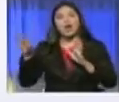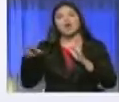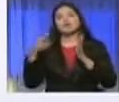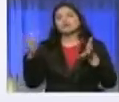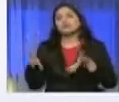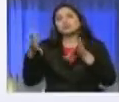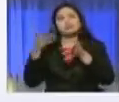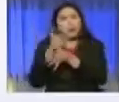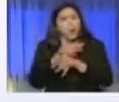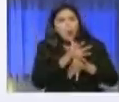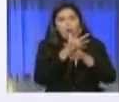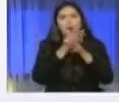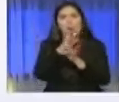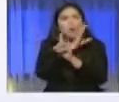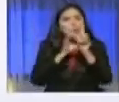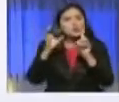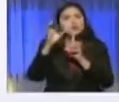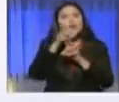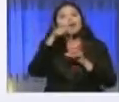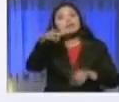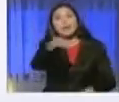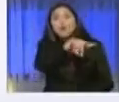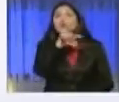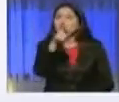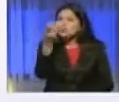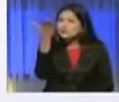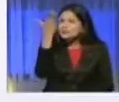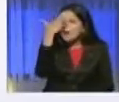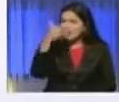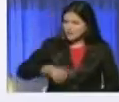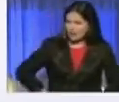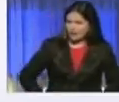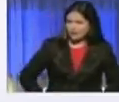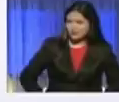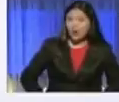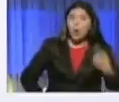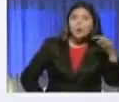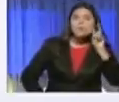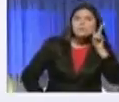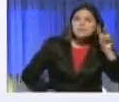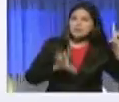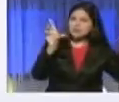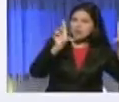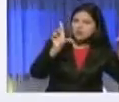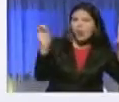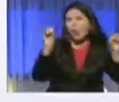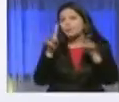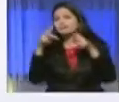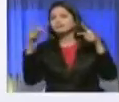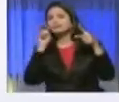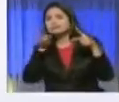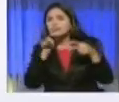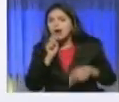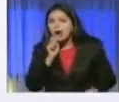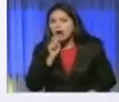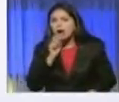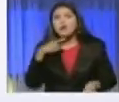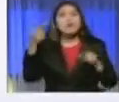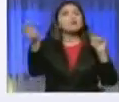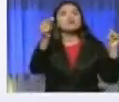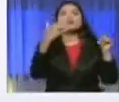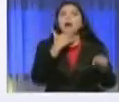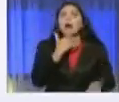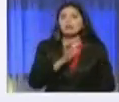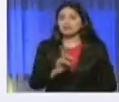turismo, cultura del pueblo venezolano. ¿Usted se enteró por algún medio de televisión sobre esto? ¿Usted vio que esto lo discutiera alguien?